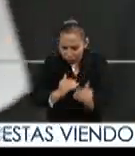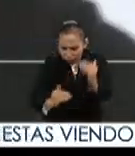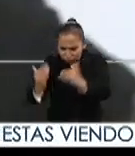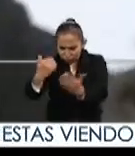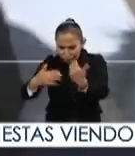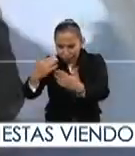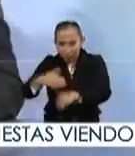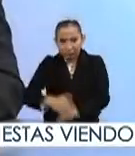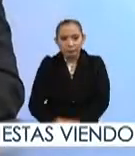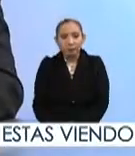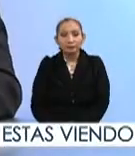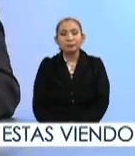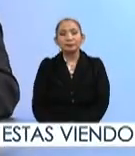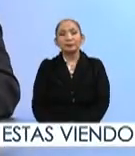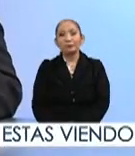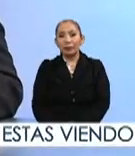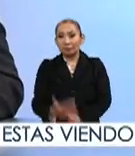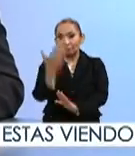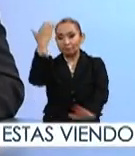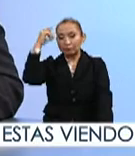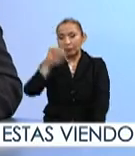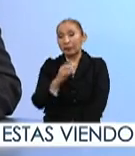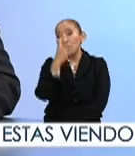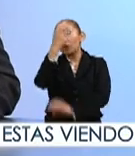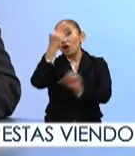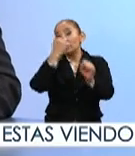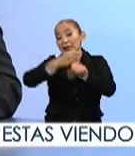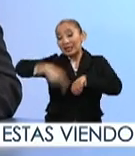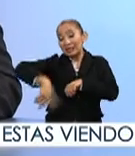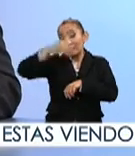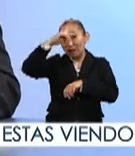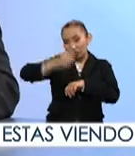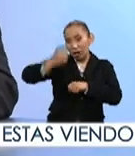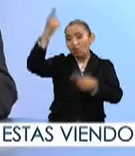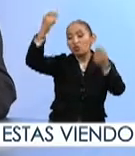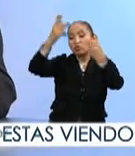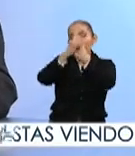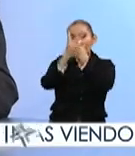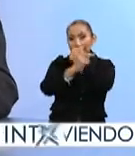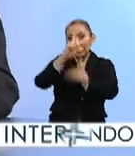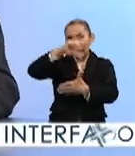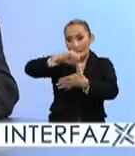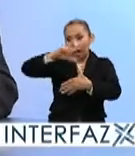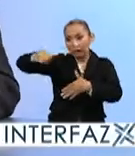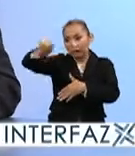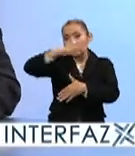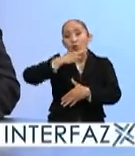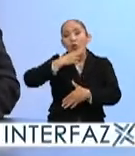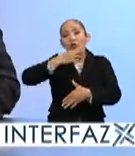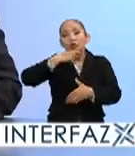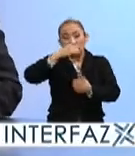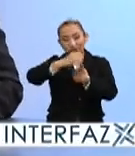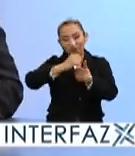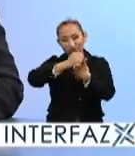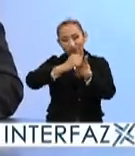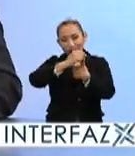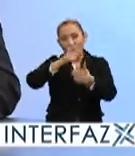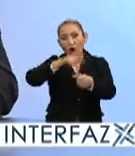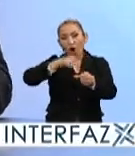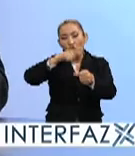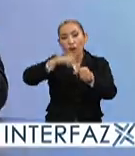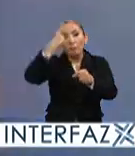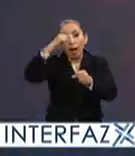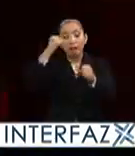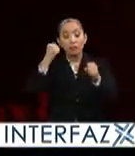personas. Y desde hace 24 años en México y en algunos países de América Latina se utiliza la tinta indeleble para dar